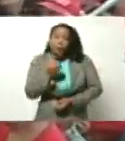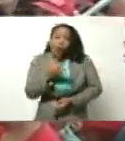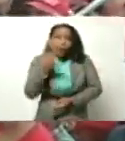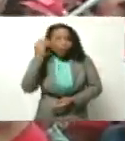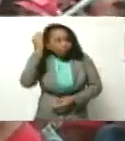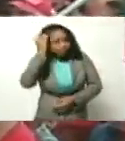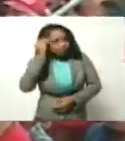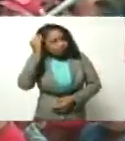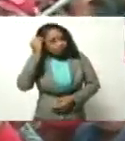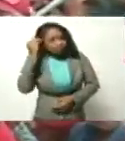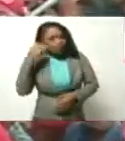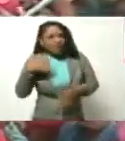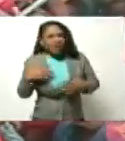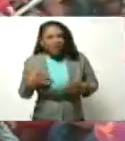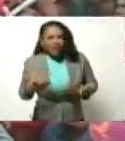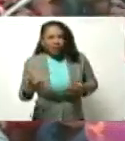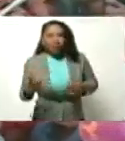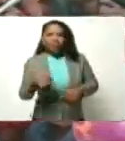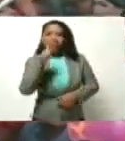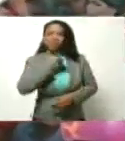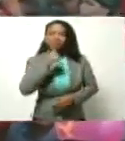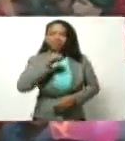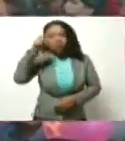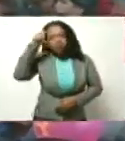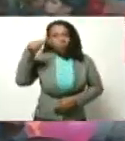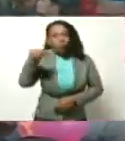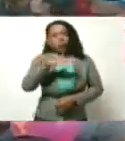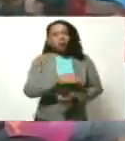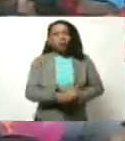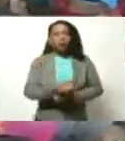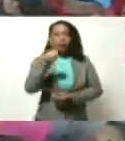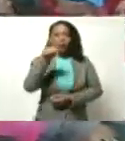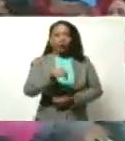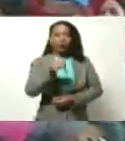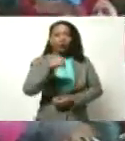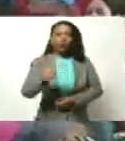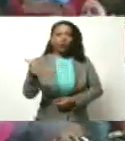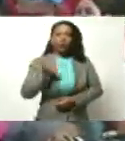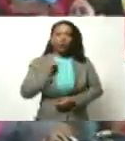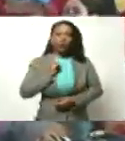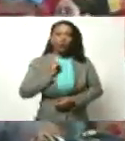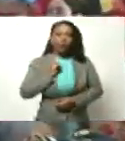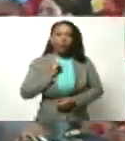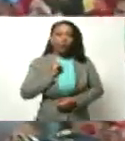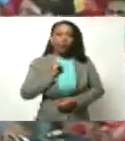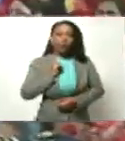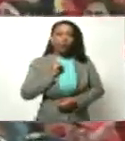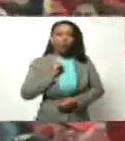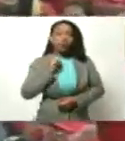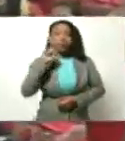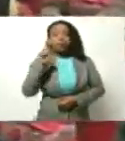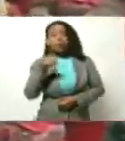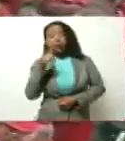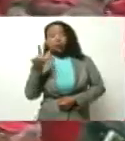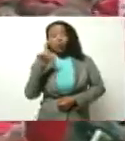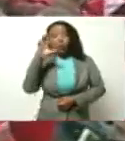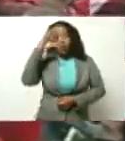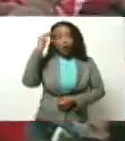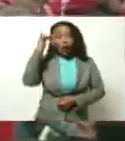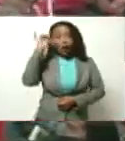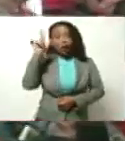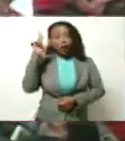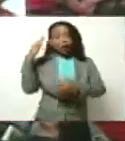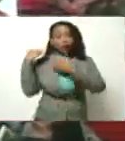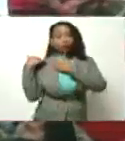imaginarnos que con la resistencia del pueblo hoy cualquiera si lo existe Dios quiera que no por